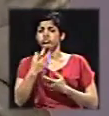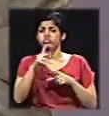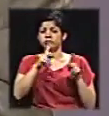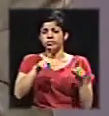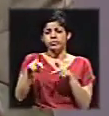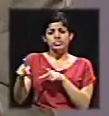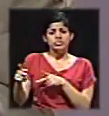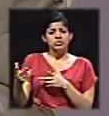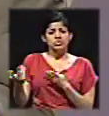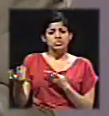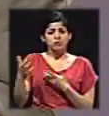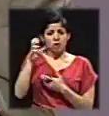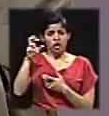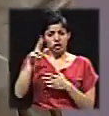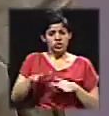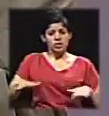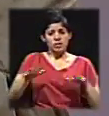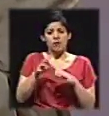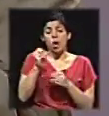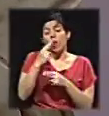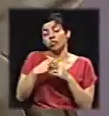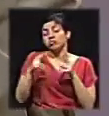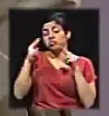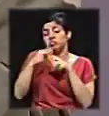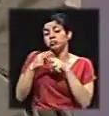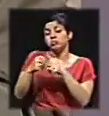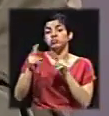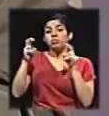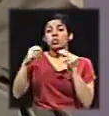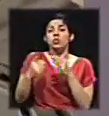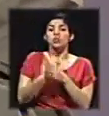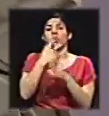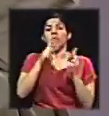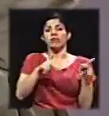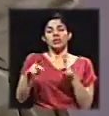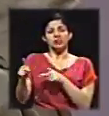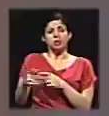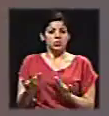ciudadanía costarricense, o algunos llaman incluso de una nueva ciudadanía.